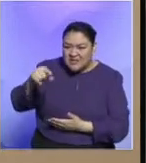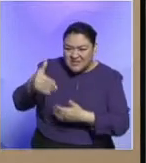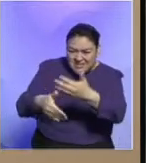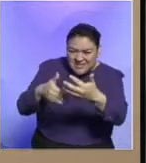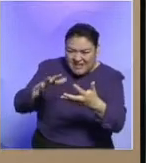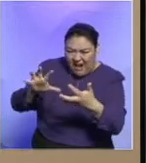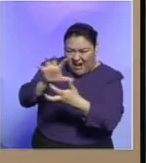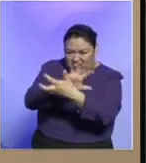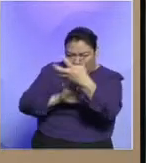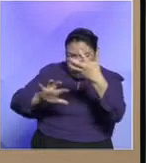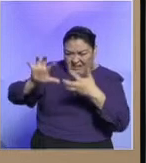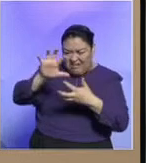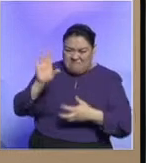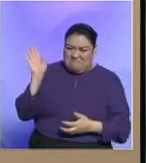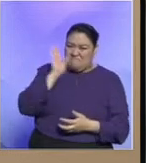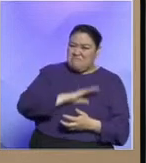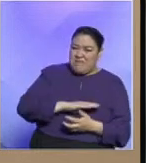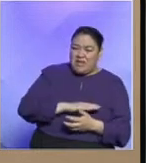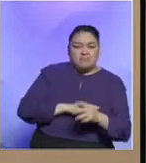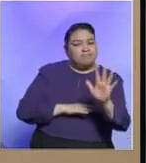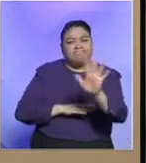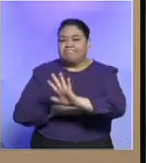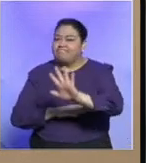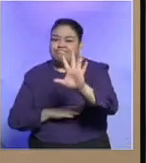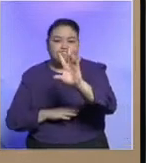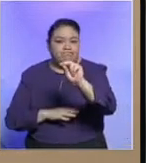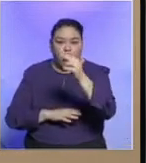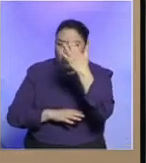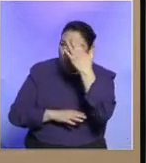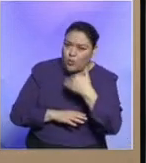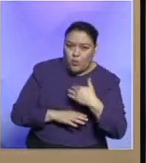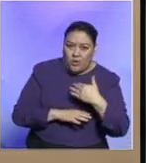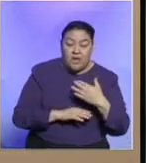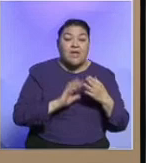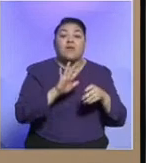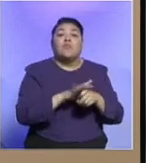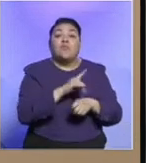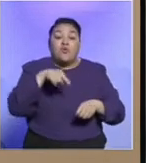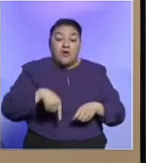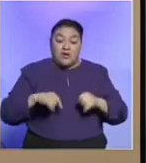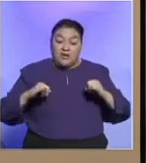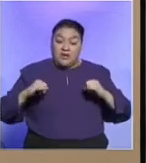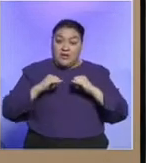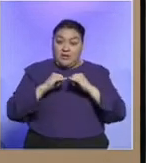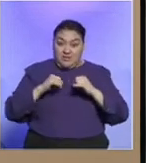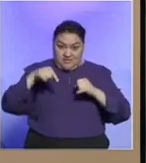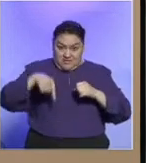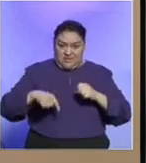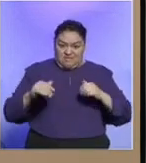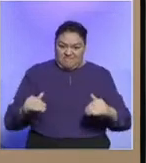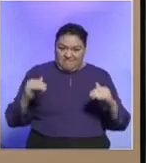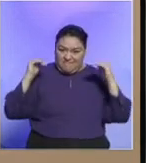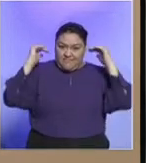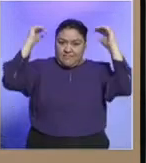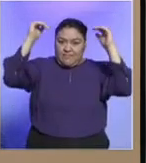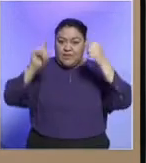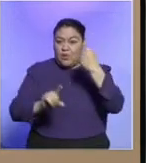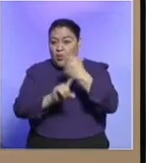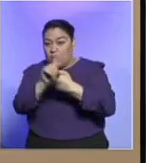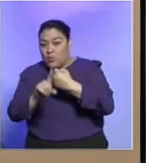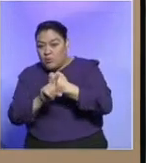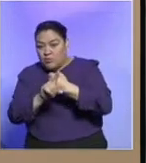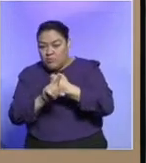enrarecer un entramado litigioso. Si la esencia misma de esta instancia es resolver